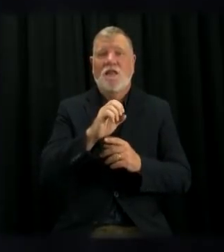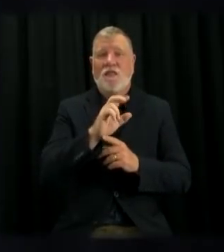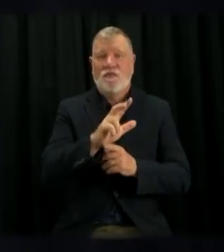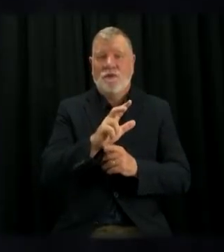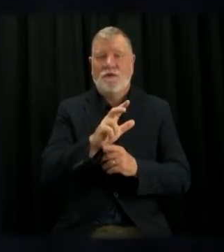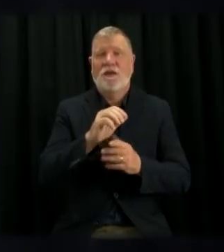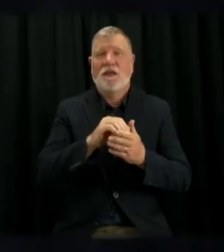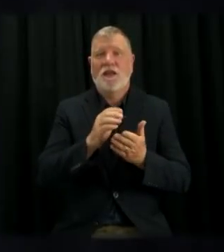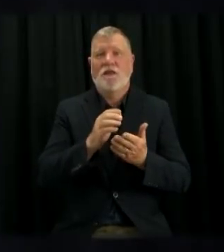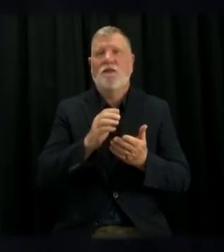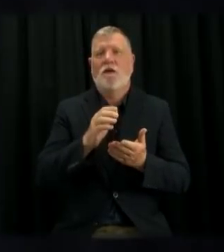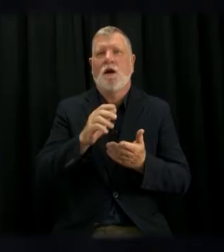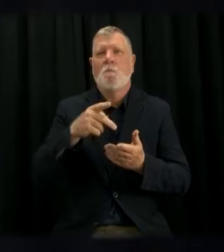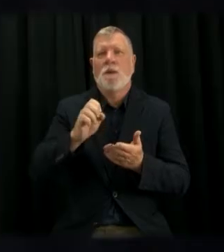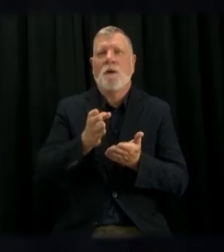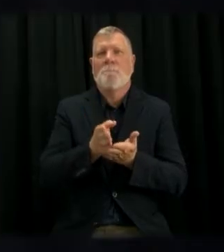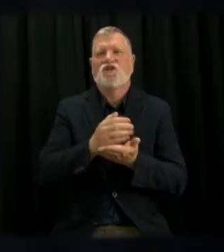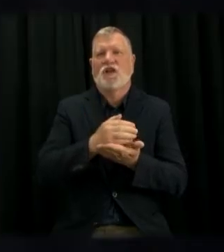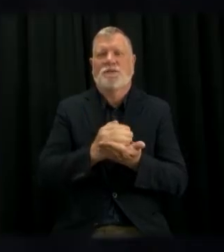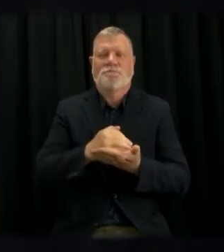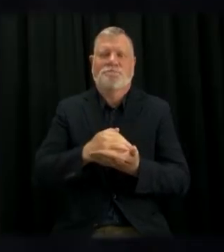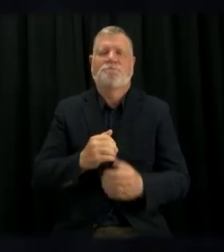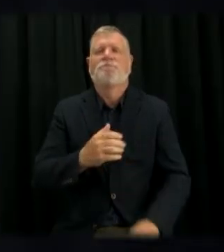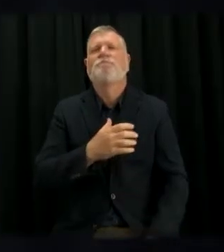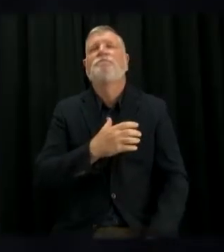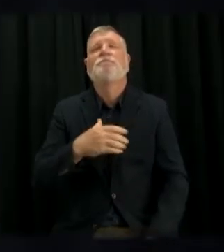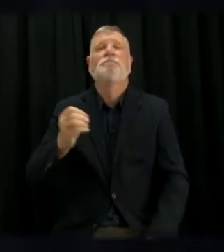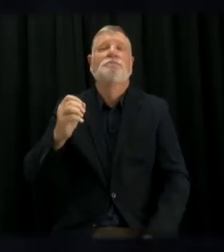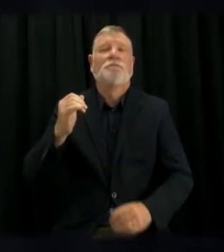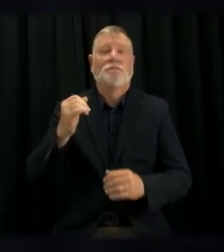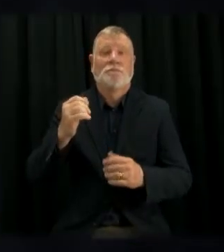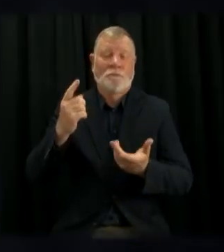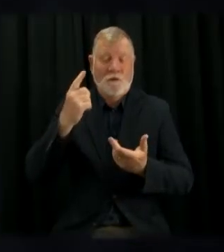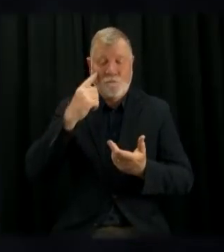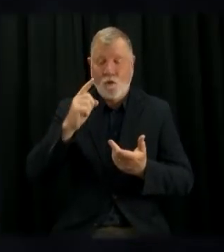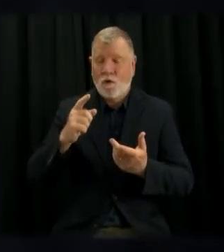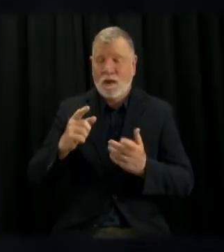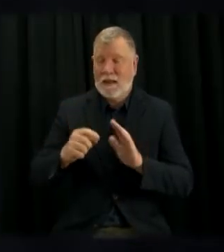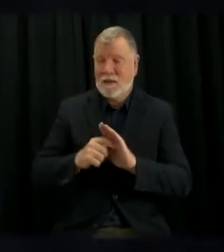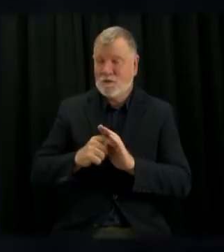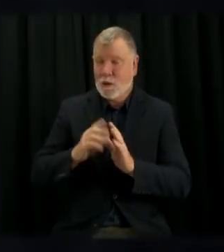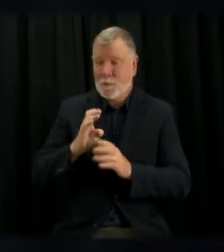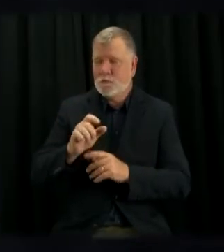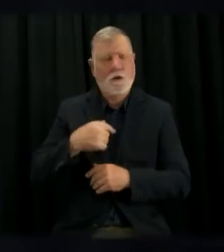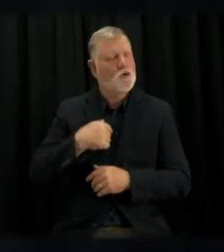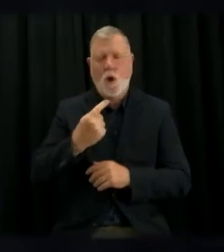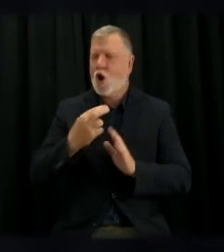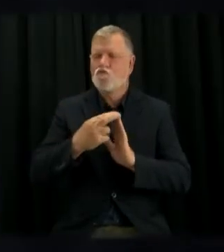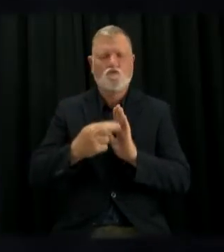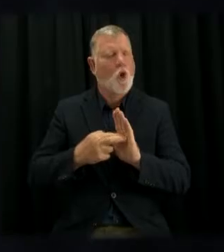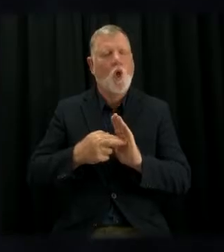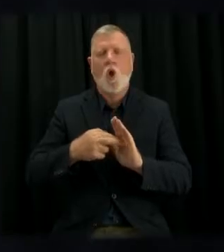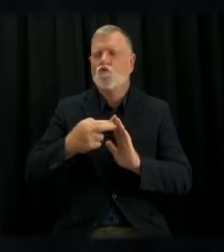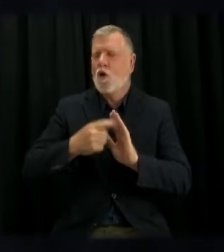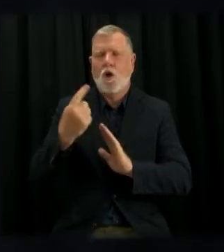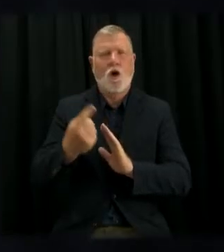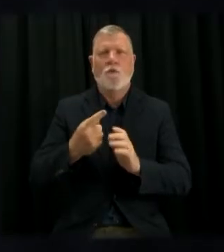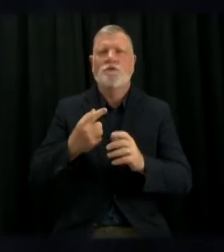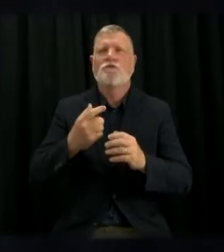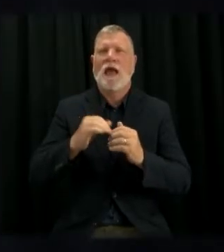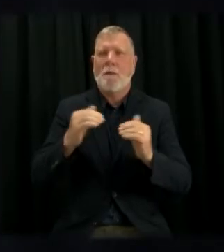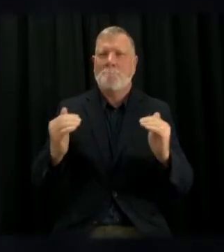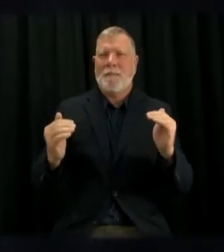3 en el presupuesto de energía eléctrica. Y en términos para permitir un presupuesto deficitario, nuestra